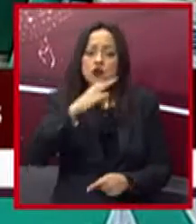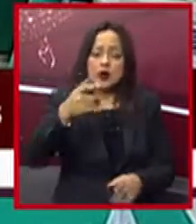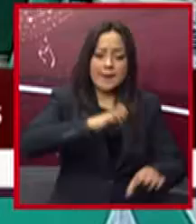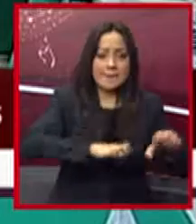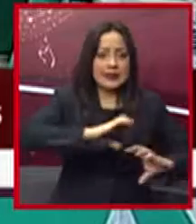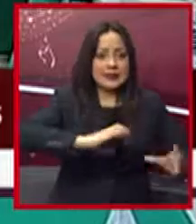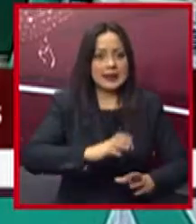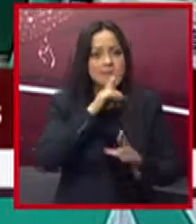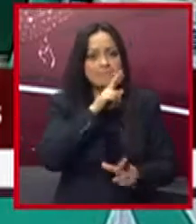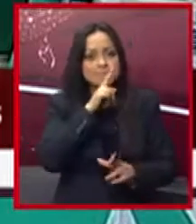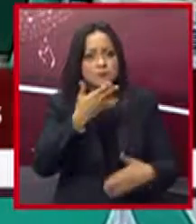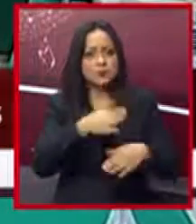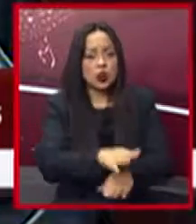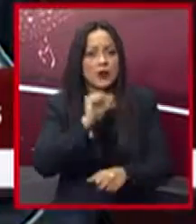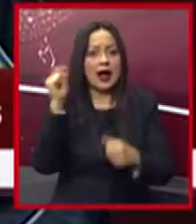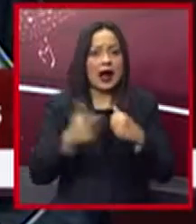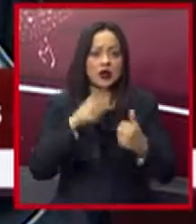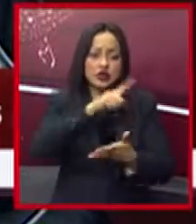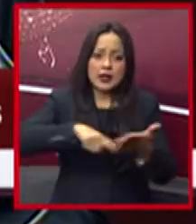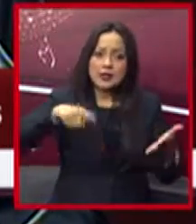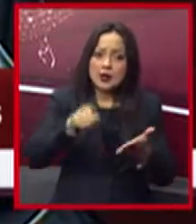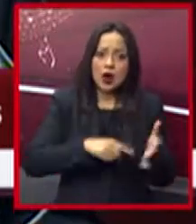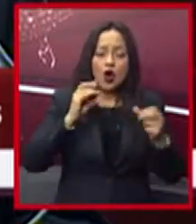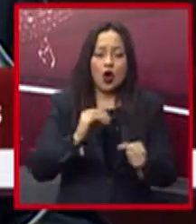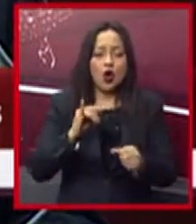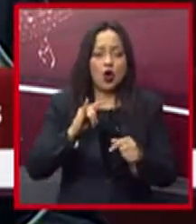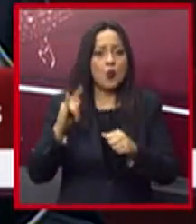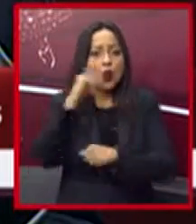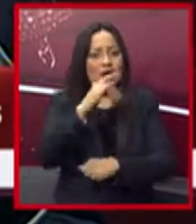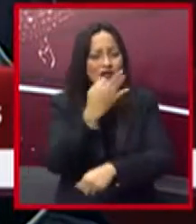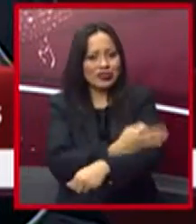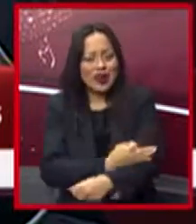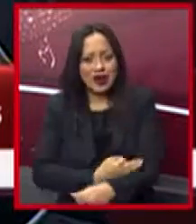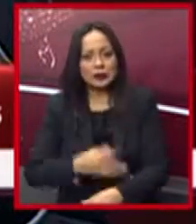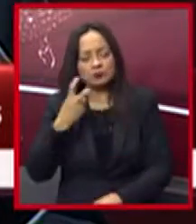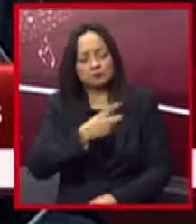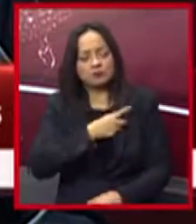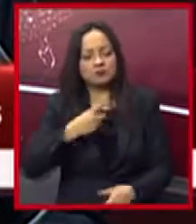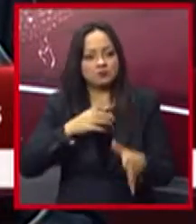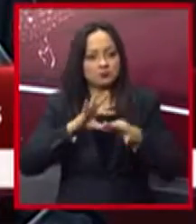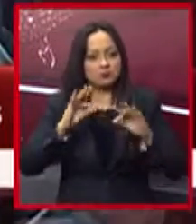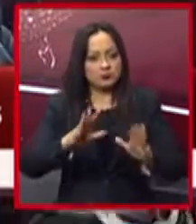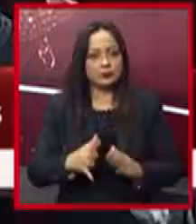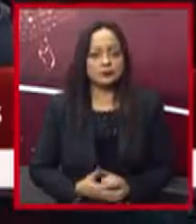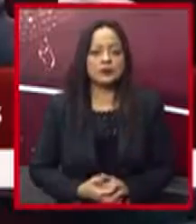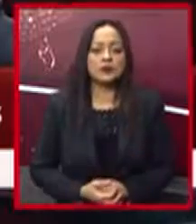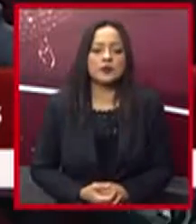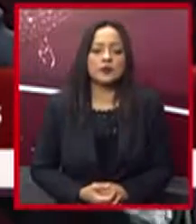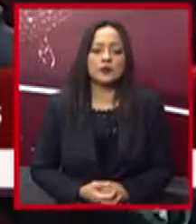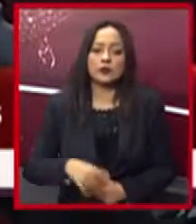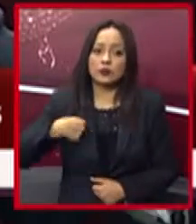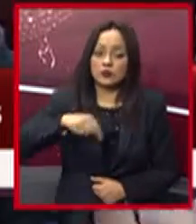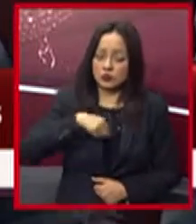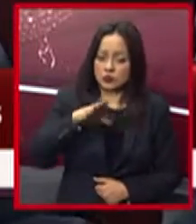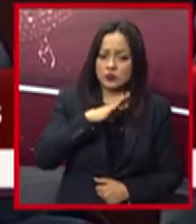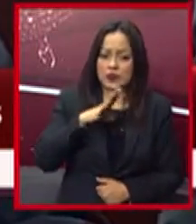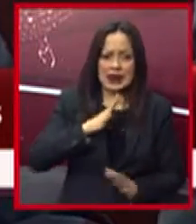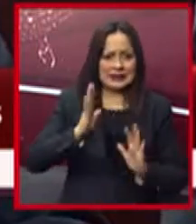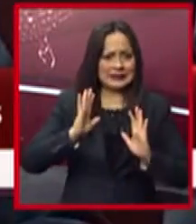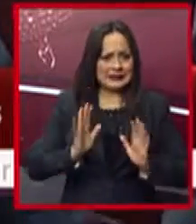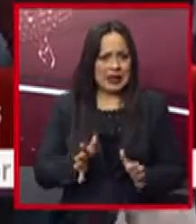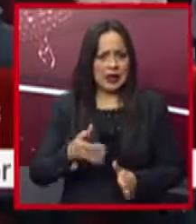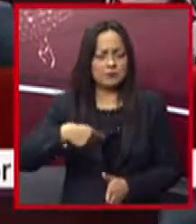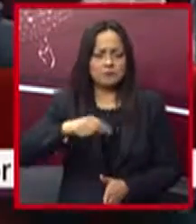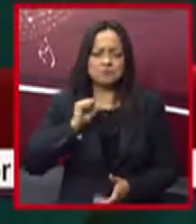a los usuarios en caso de cancelaciones o retrasos en sus vuelos. Vamos a tener unos